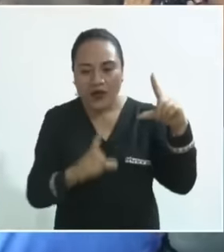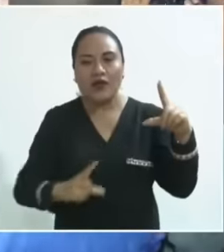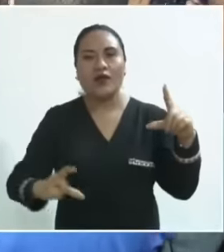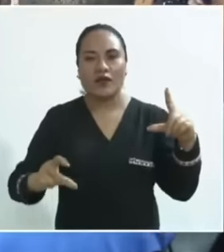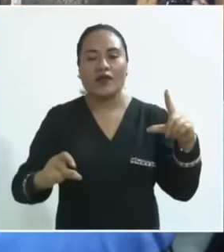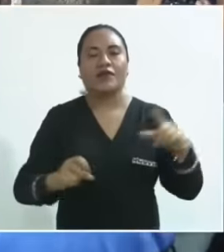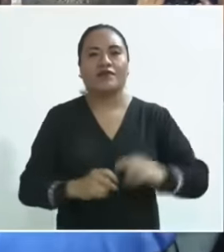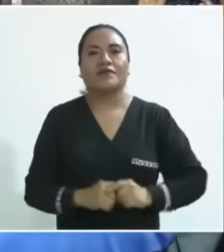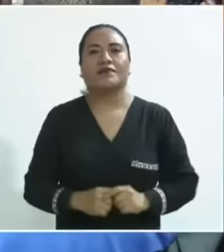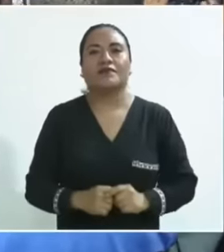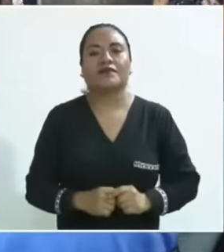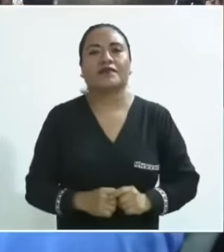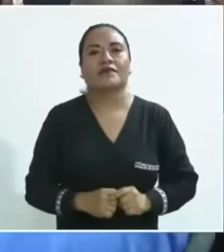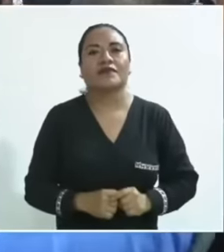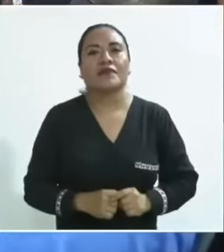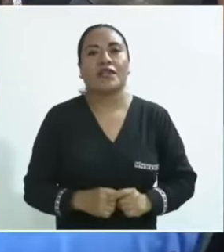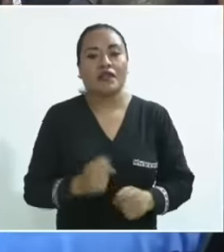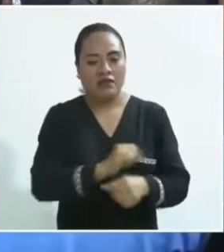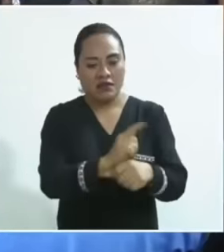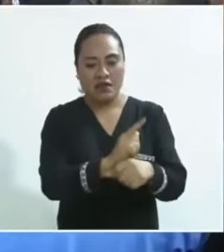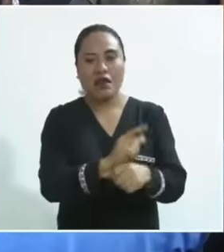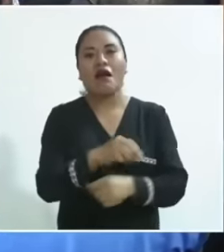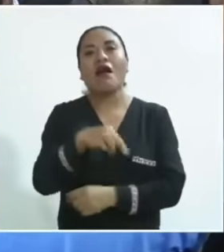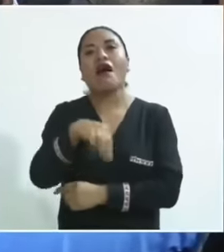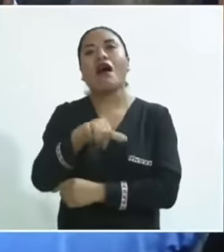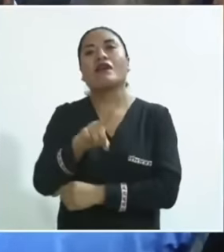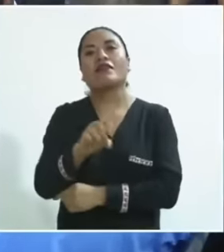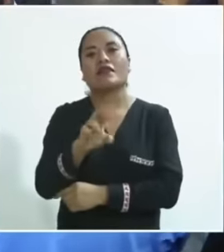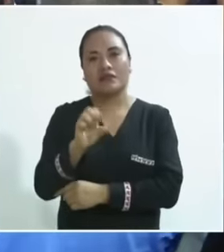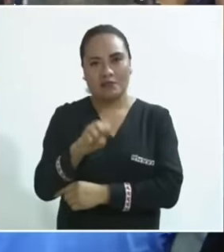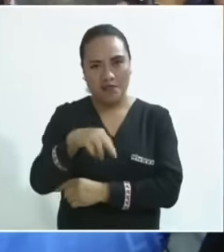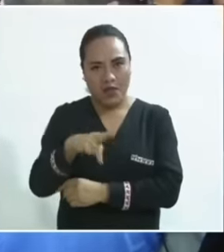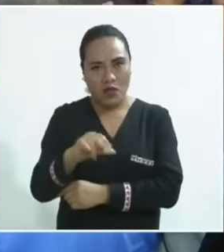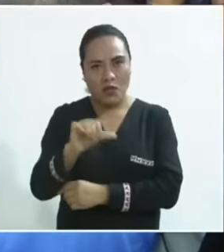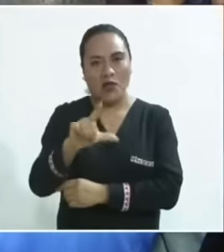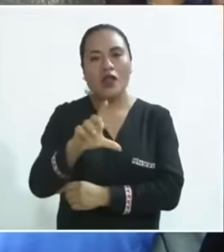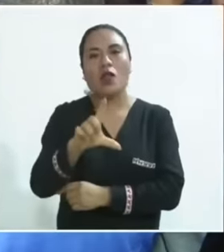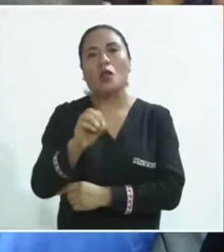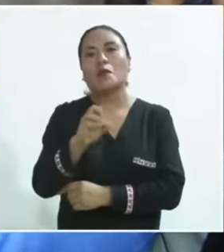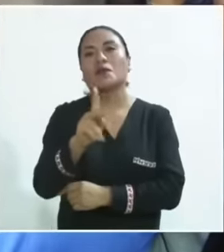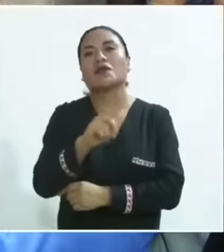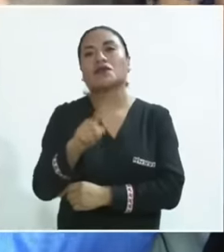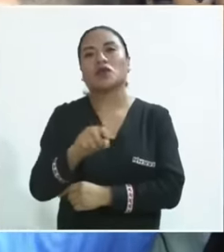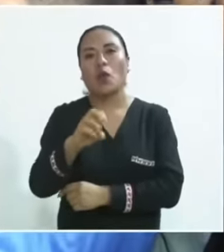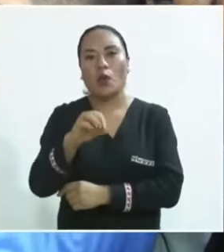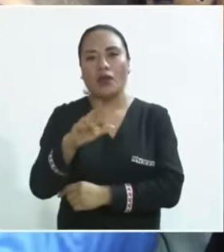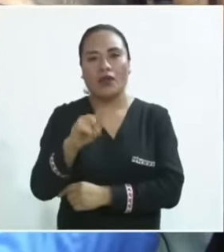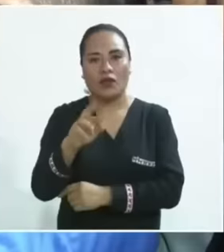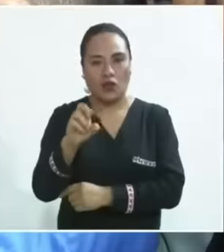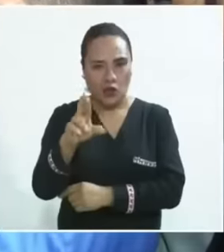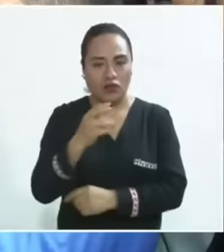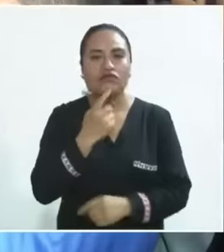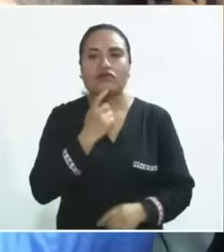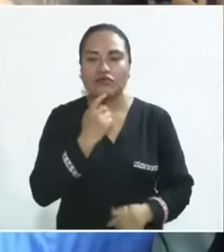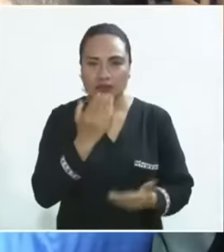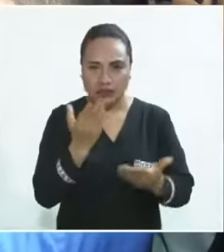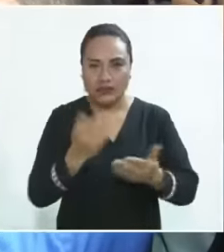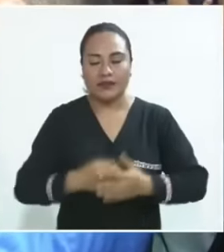Estados Unidos Mexicanos, licenciado Andrés Manuel López Obrador.